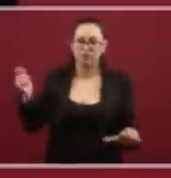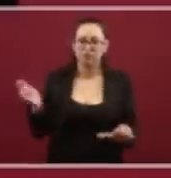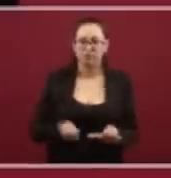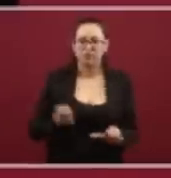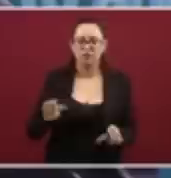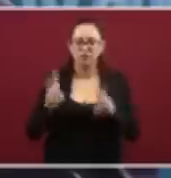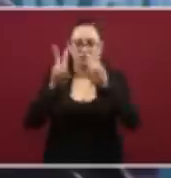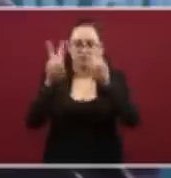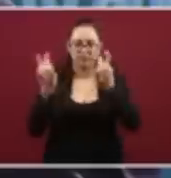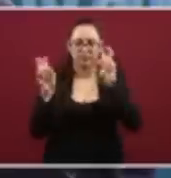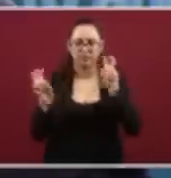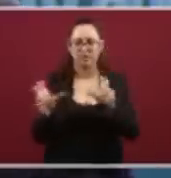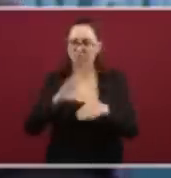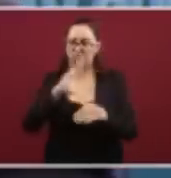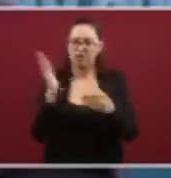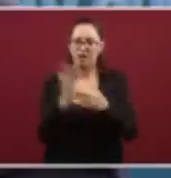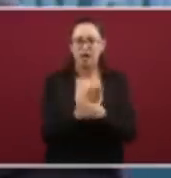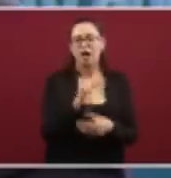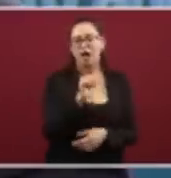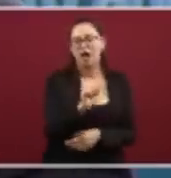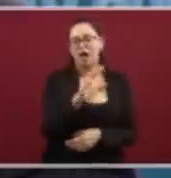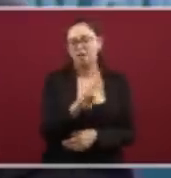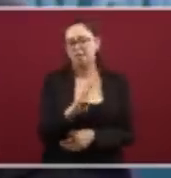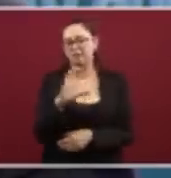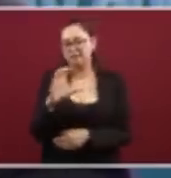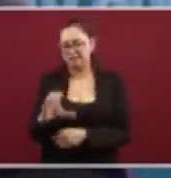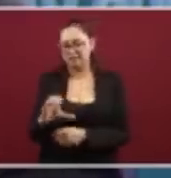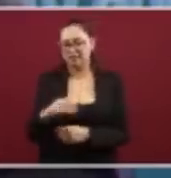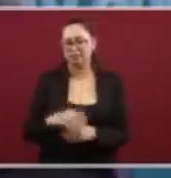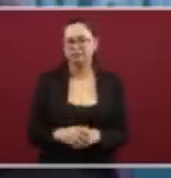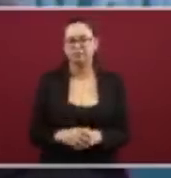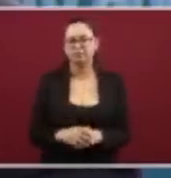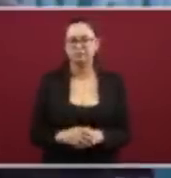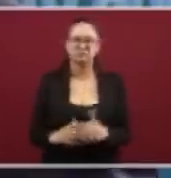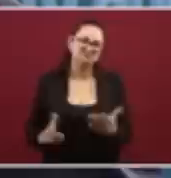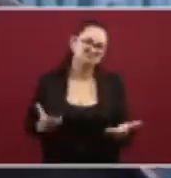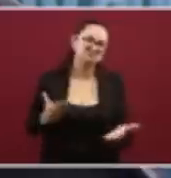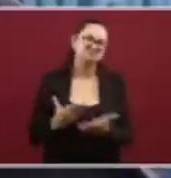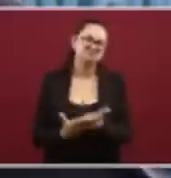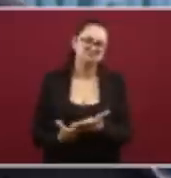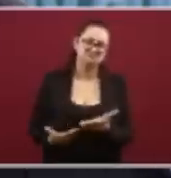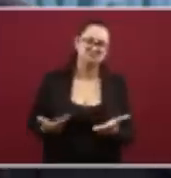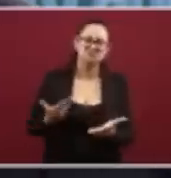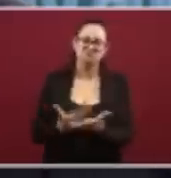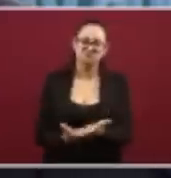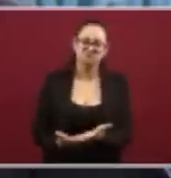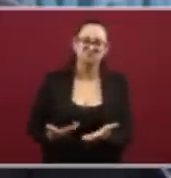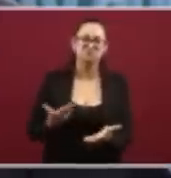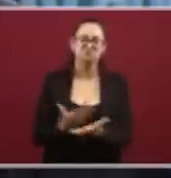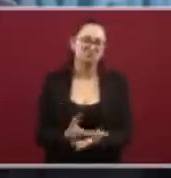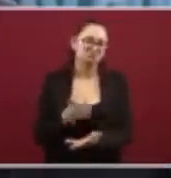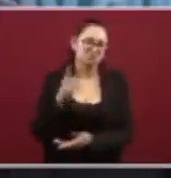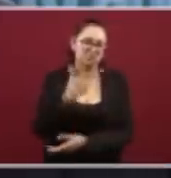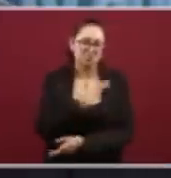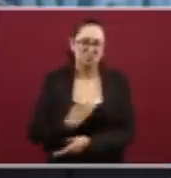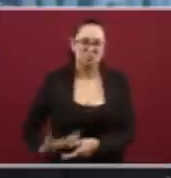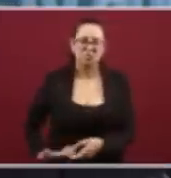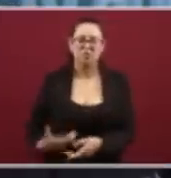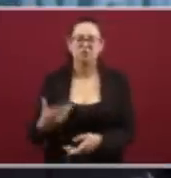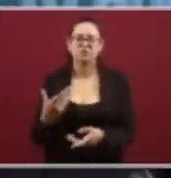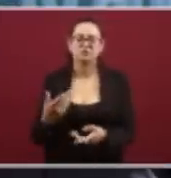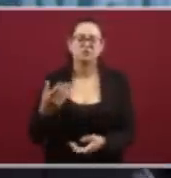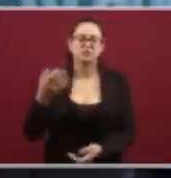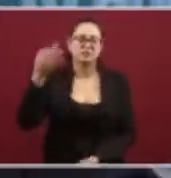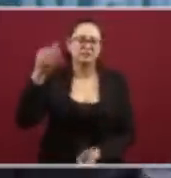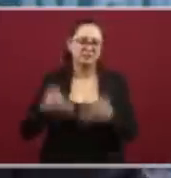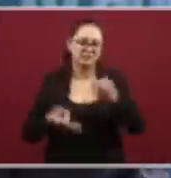caso de la guardería abc que en su momento presentó el hoy presidente de la corte el ministro